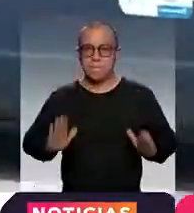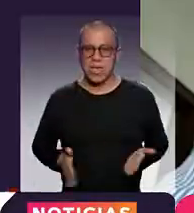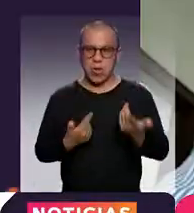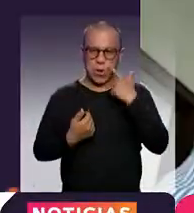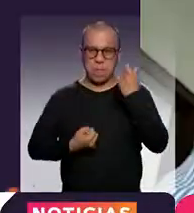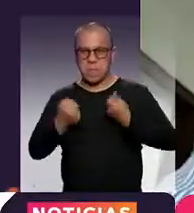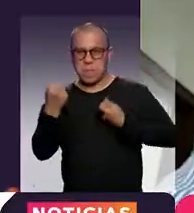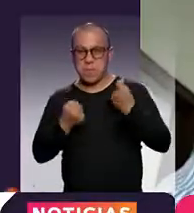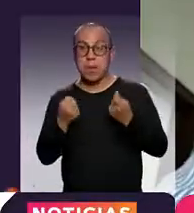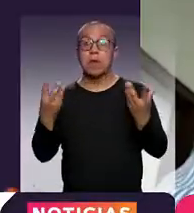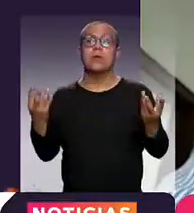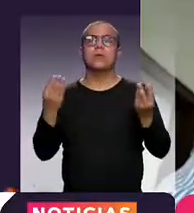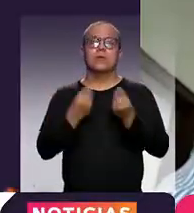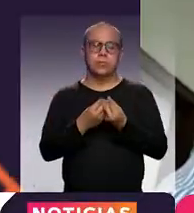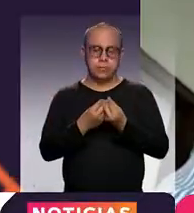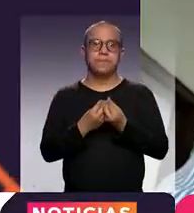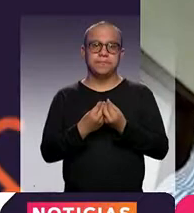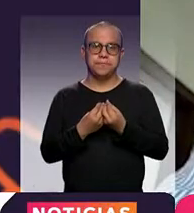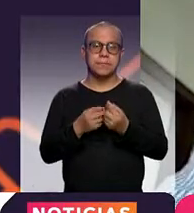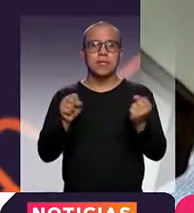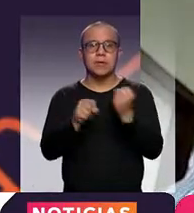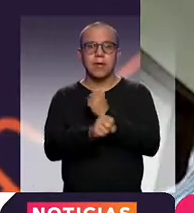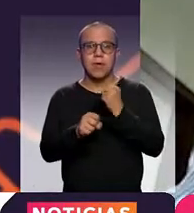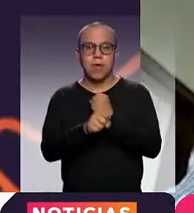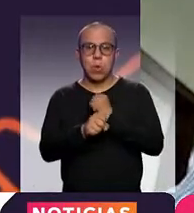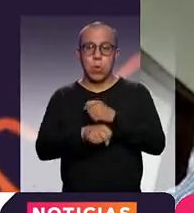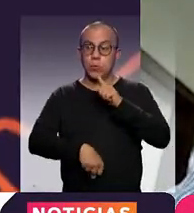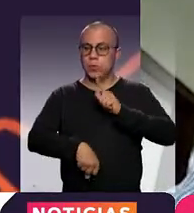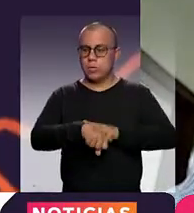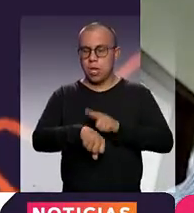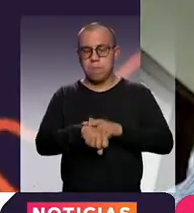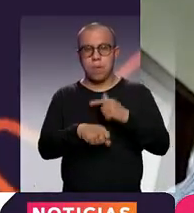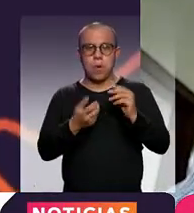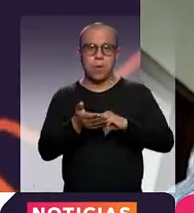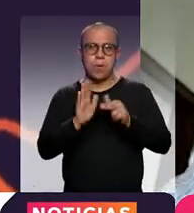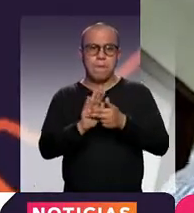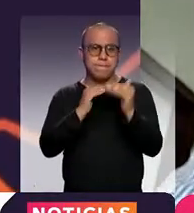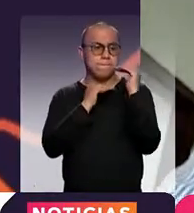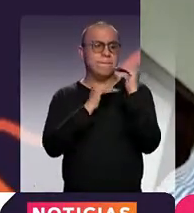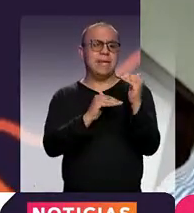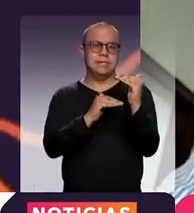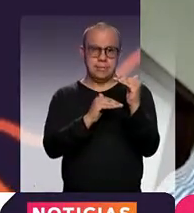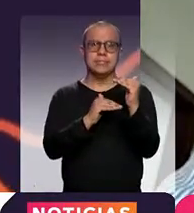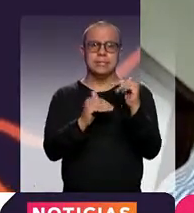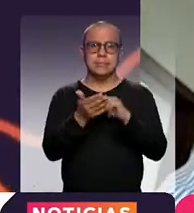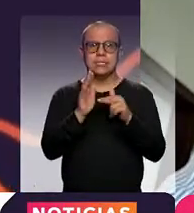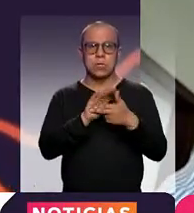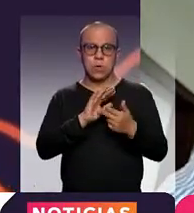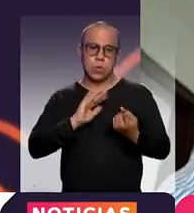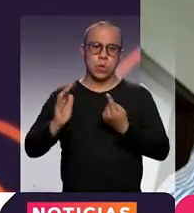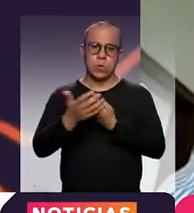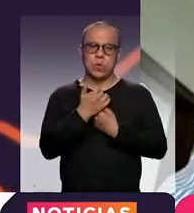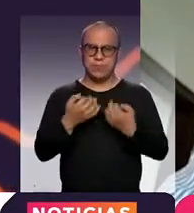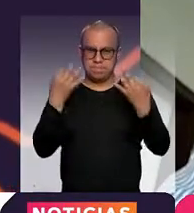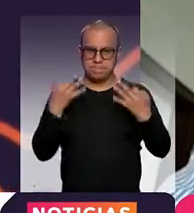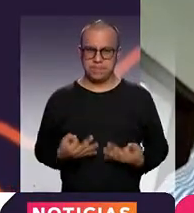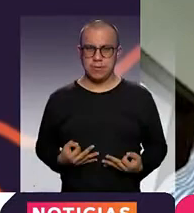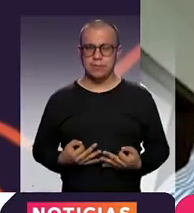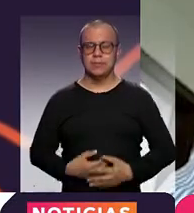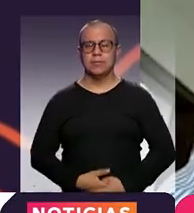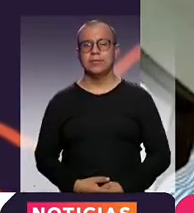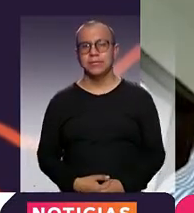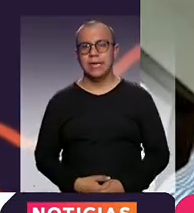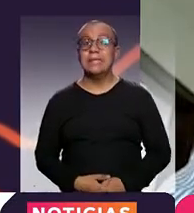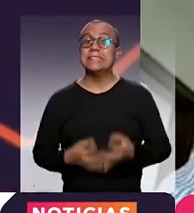máquina. Es una carrera de mucho ritmo, de poner un tiempo máximo y un mínimo que proteja ir al carro bien y que